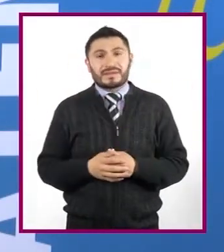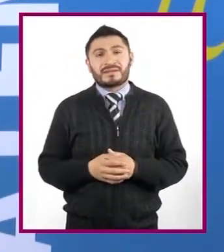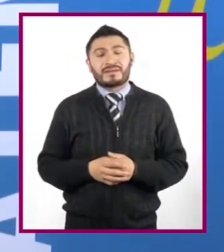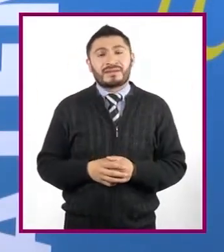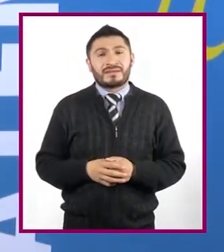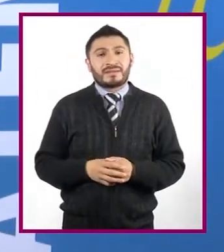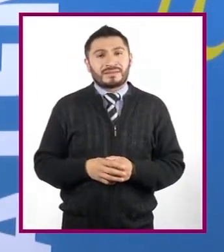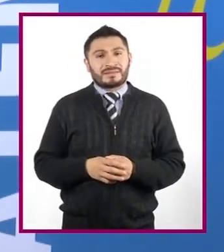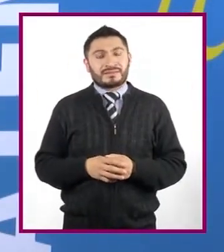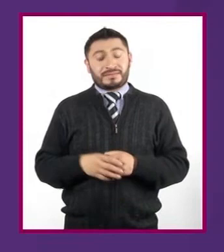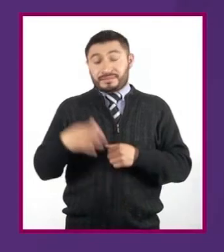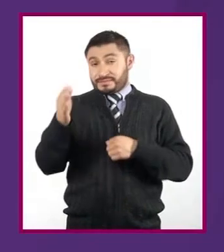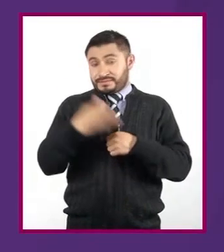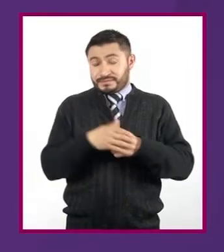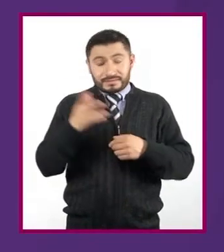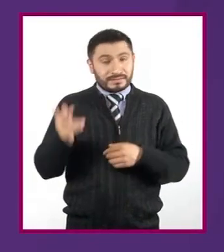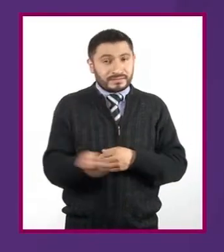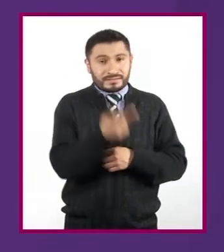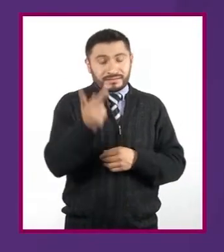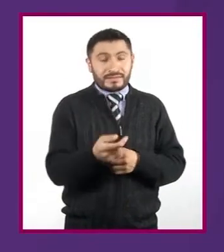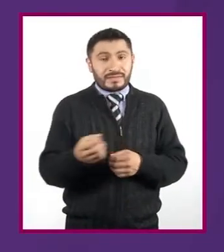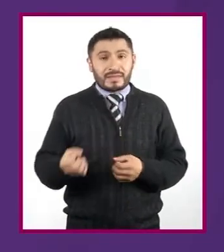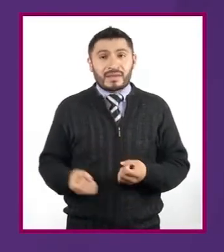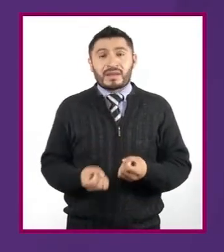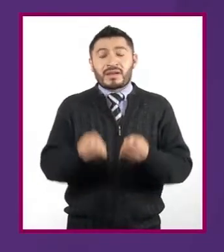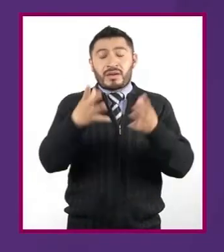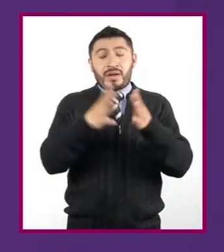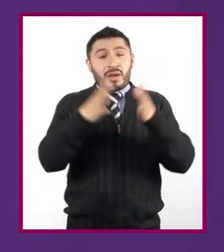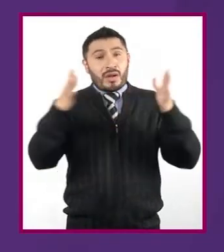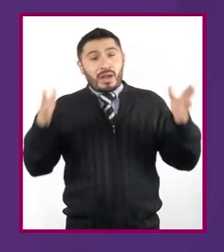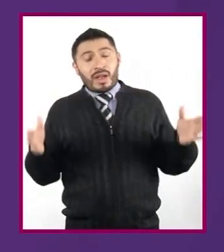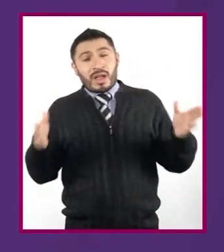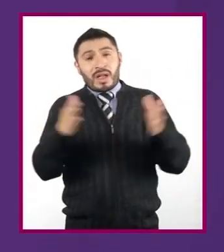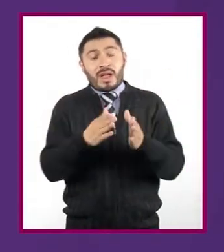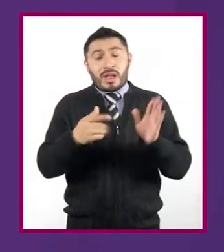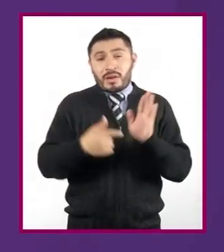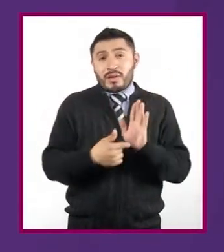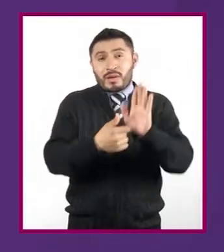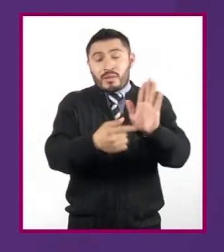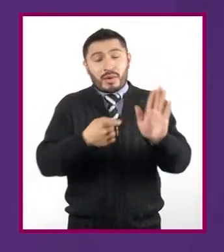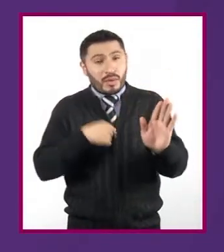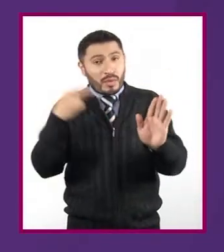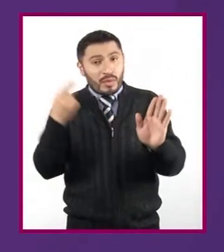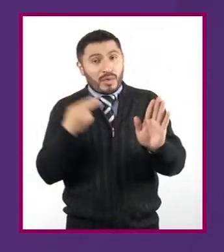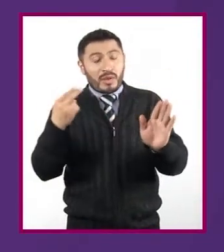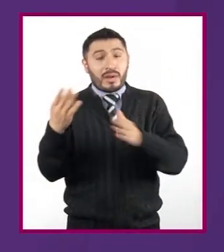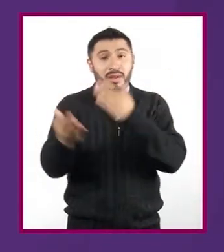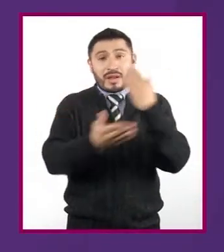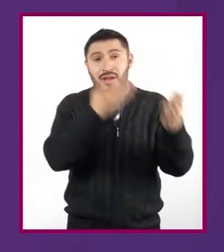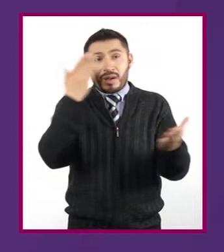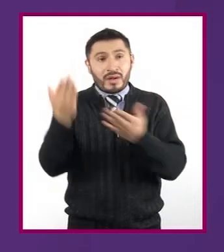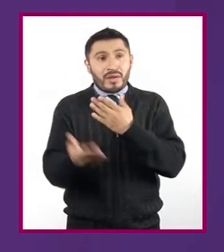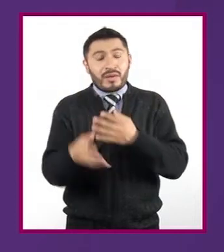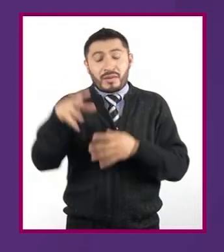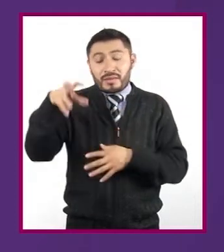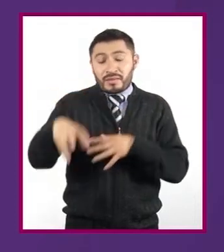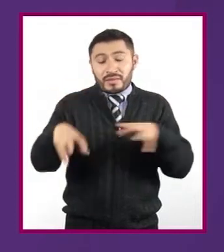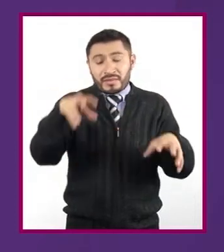Analicemos la siguiente pregunta. ¿Qué tamaño de muestra necesito para estudiar cierta